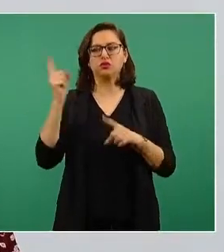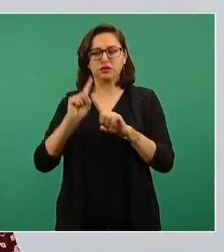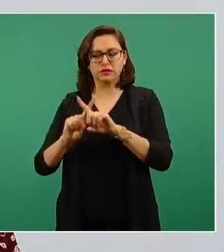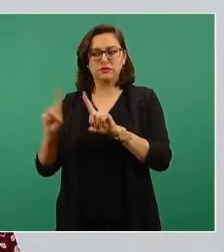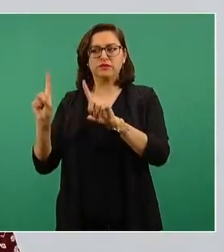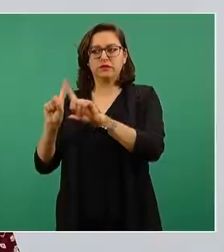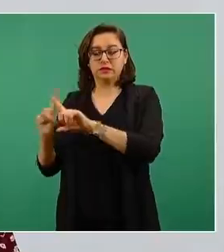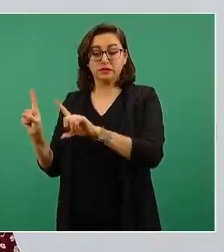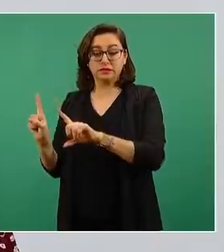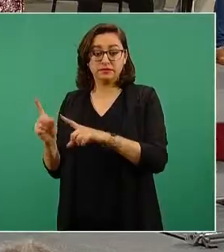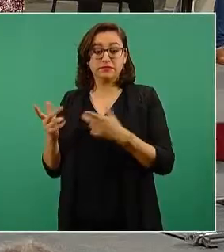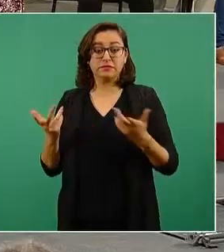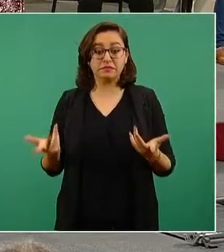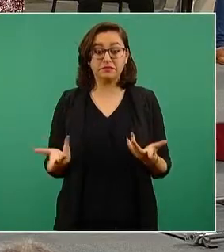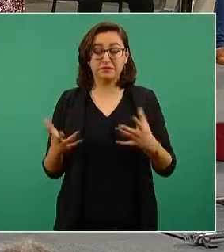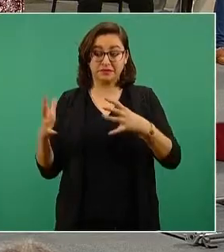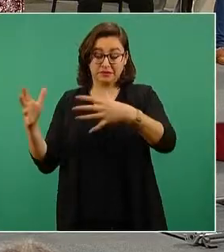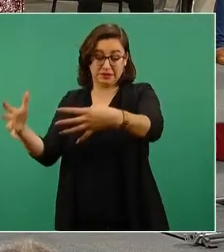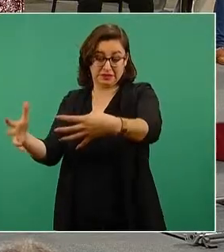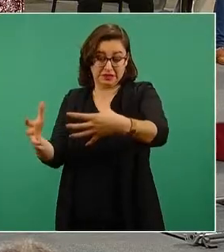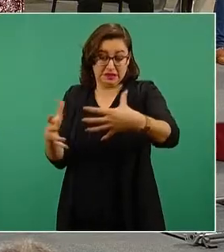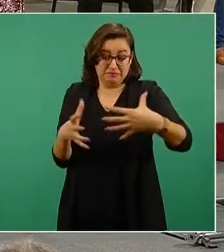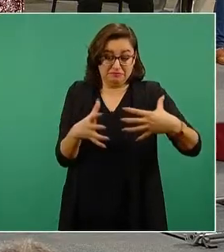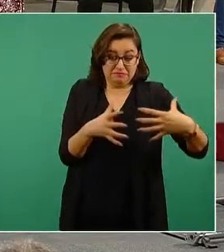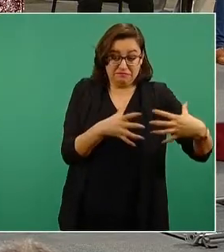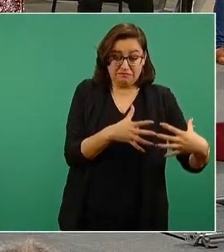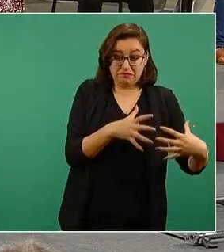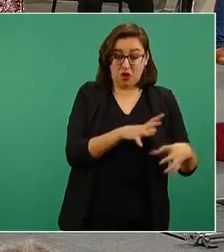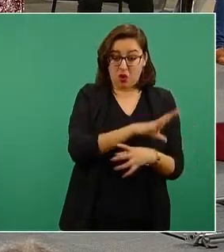Y apropiándose de todo,